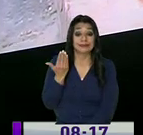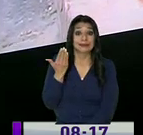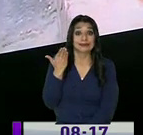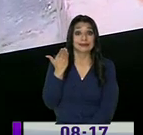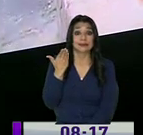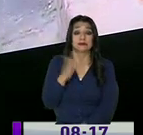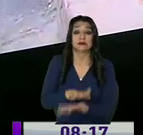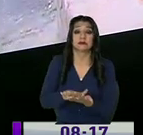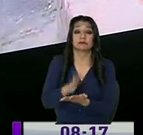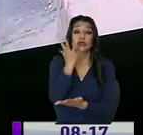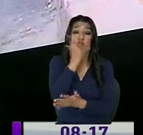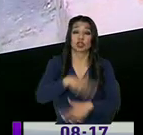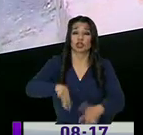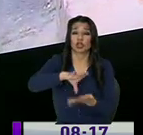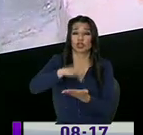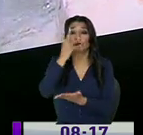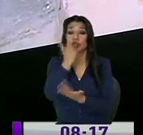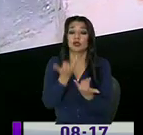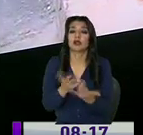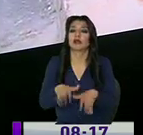horas un centro histórico lindísimo.